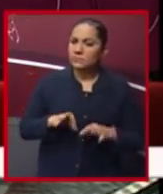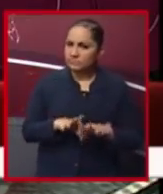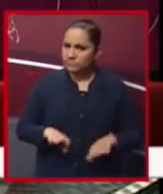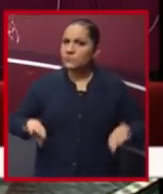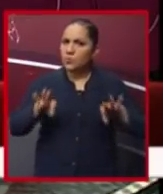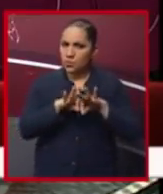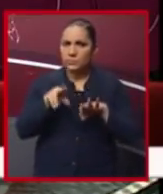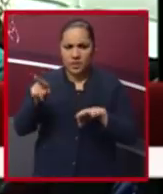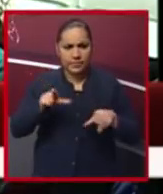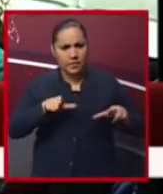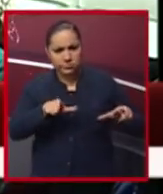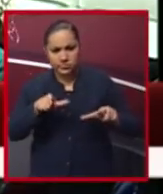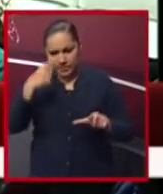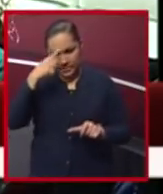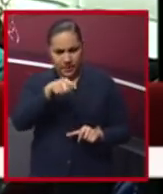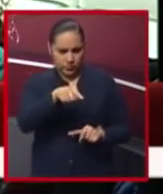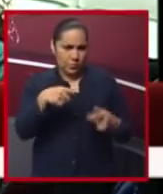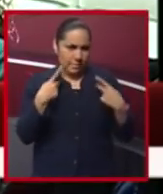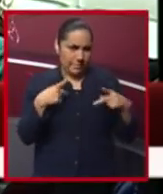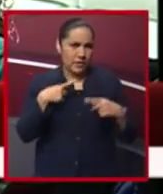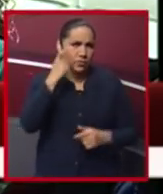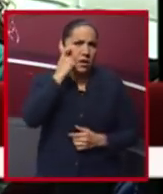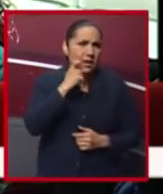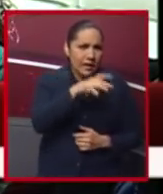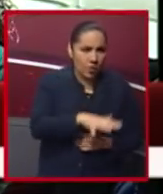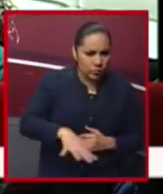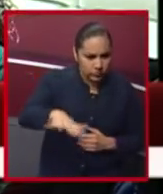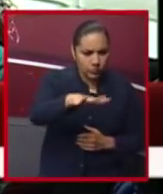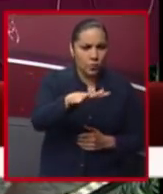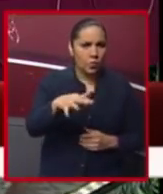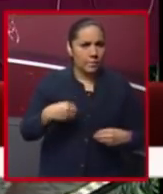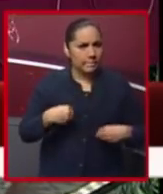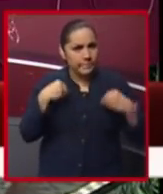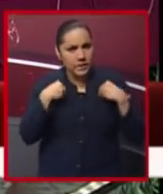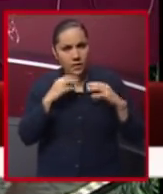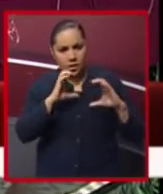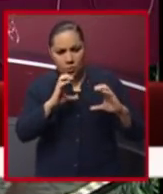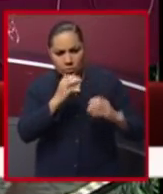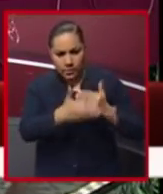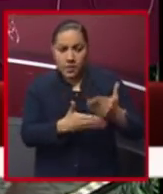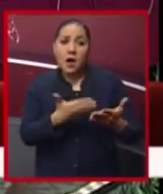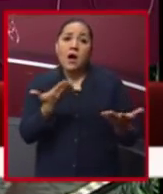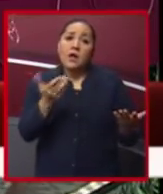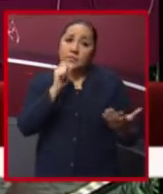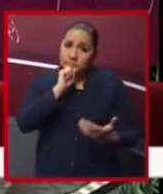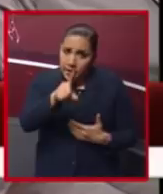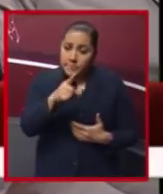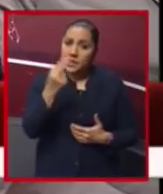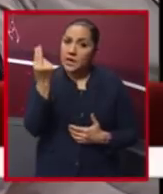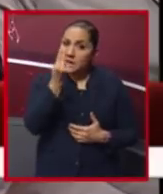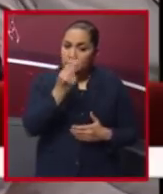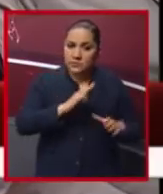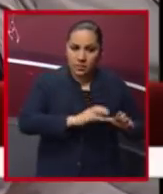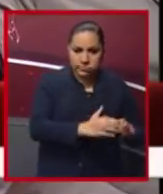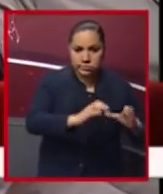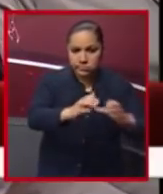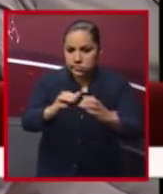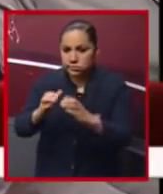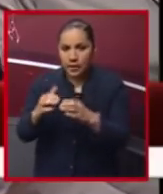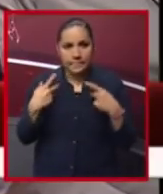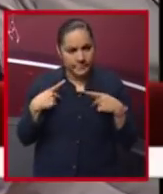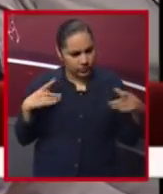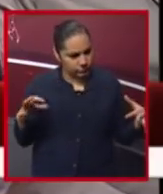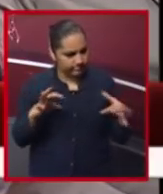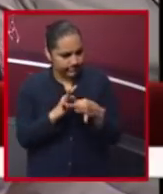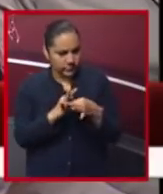los guerrerenses, pero también es necesario que los pueblos se unan con el mismo fin. El problema son los gobiernos